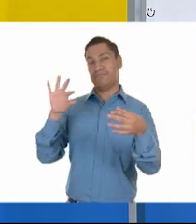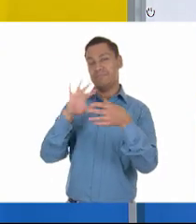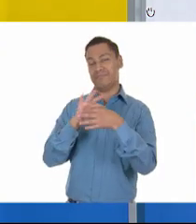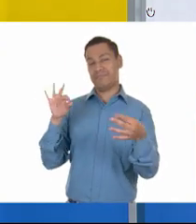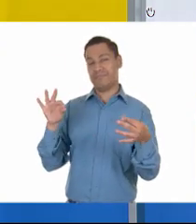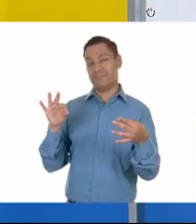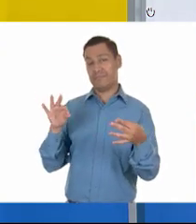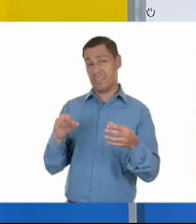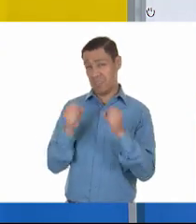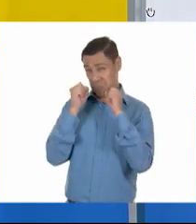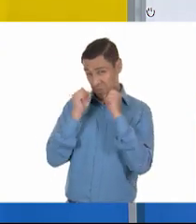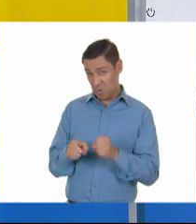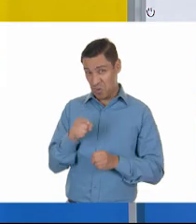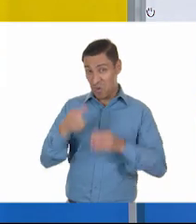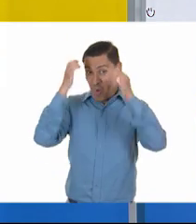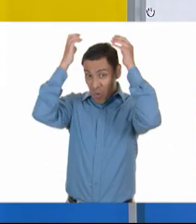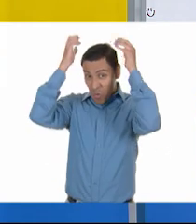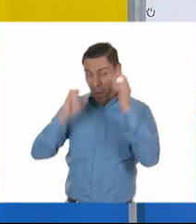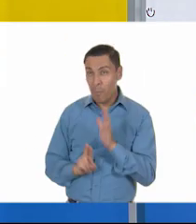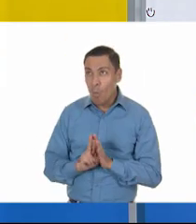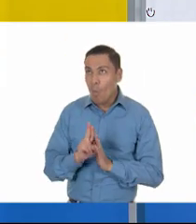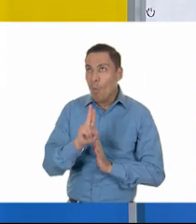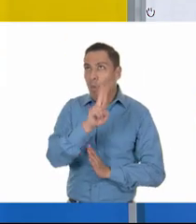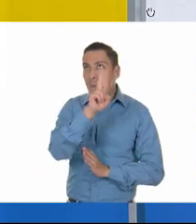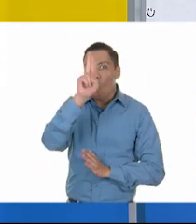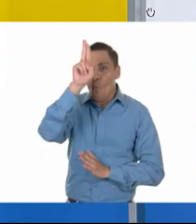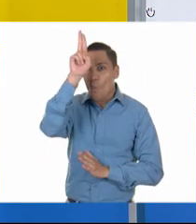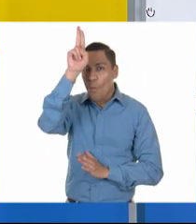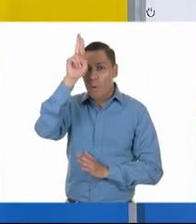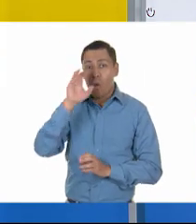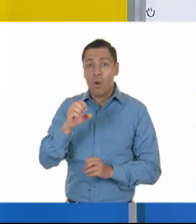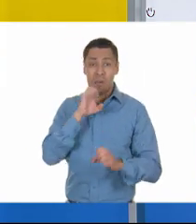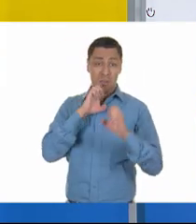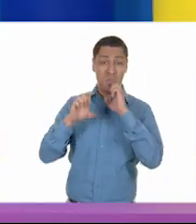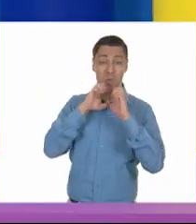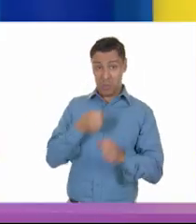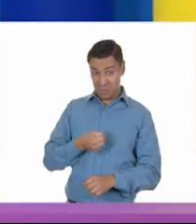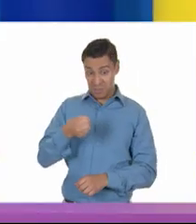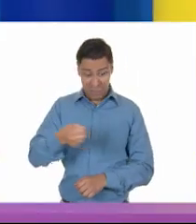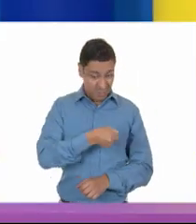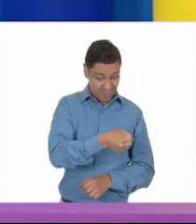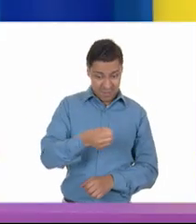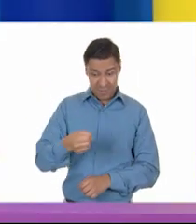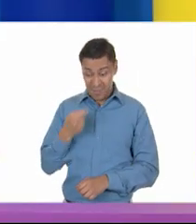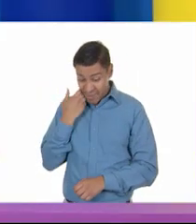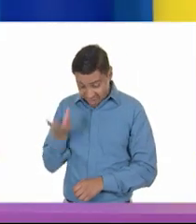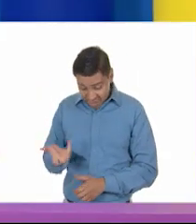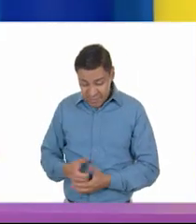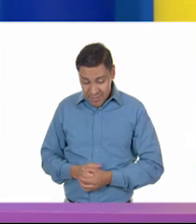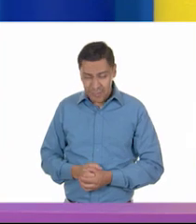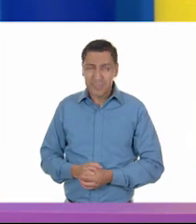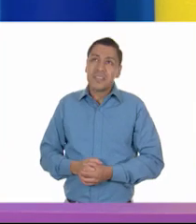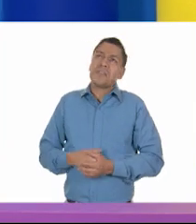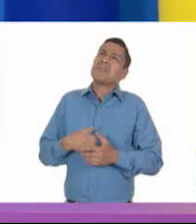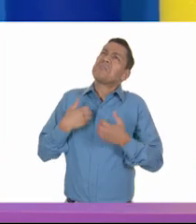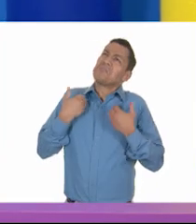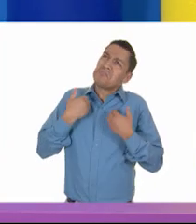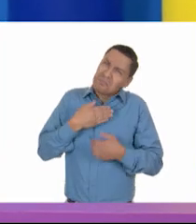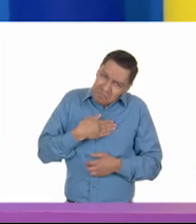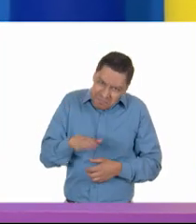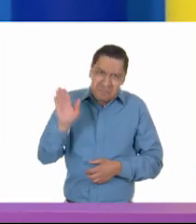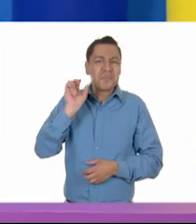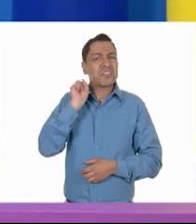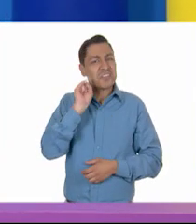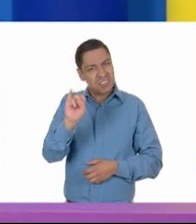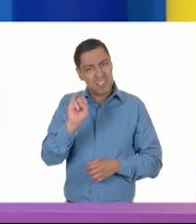Seguro que quieres ser astronauta. ¿No te gustaría ser mejor reportero? Sí. Bueno, no es tan difícil hacer la